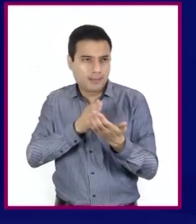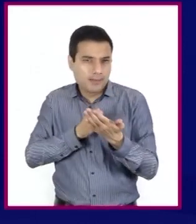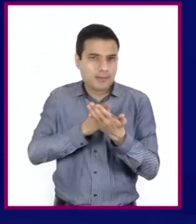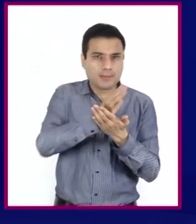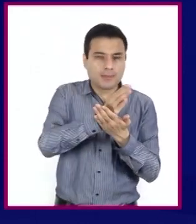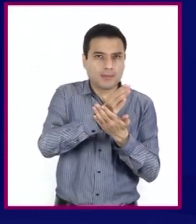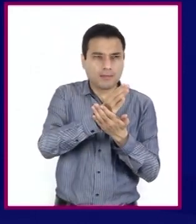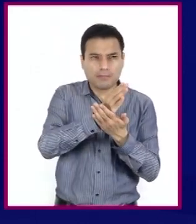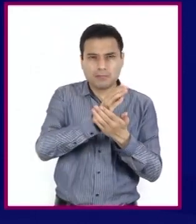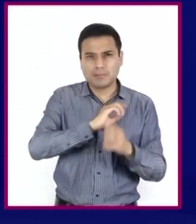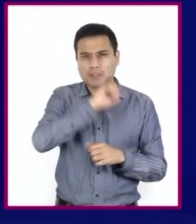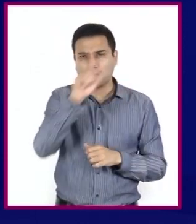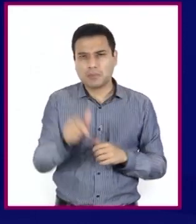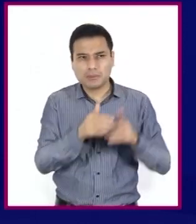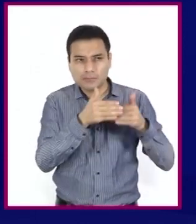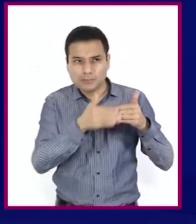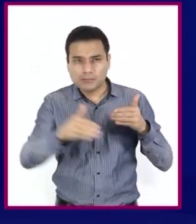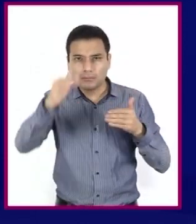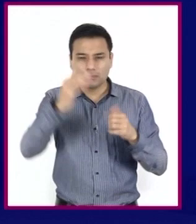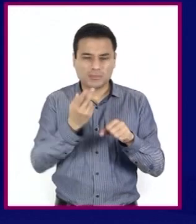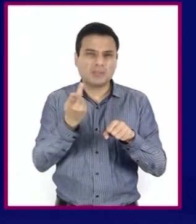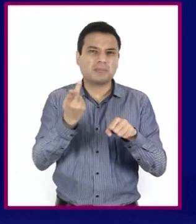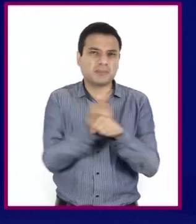imperios europeos?